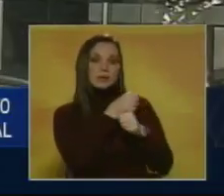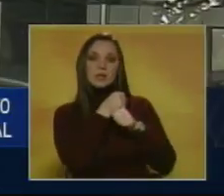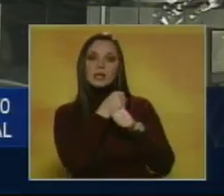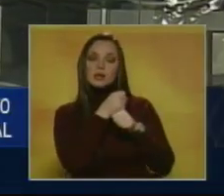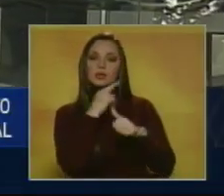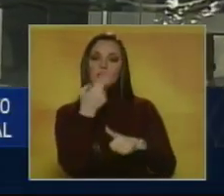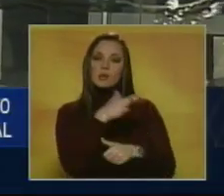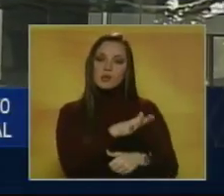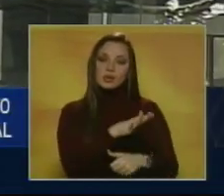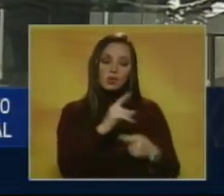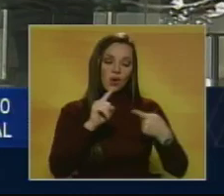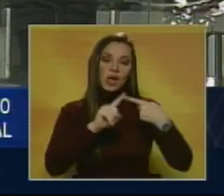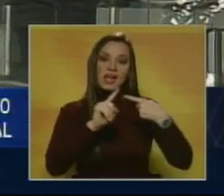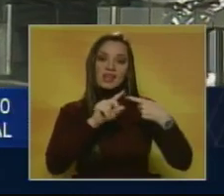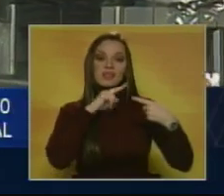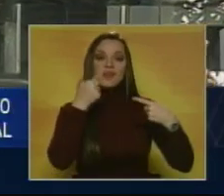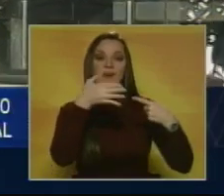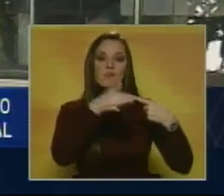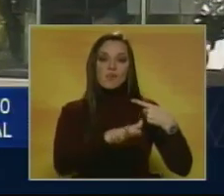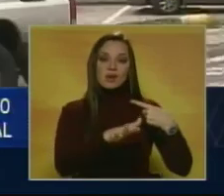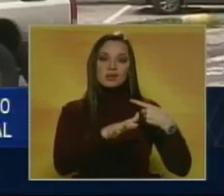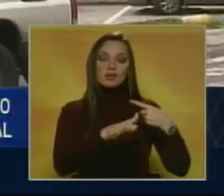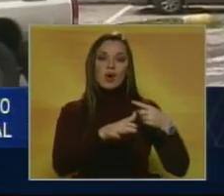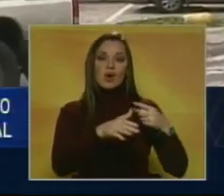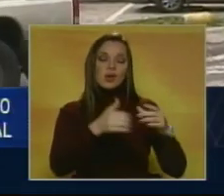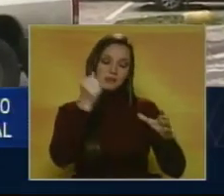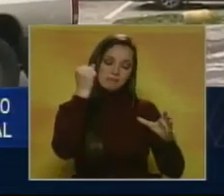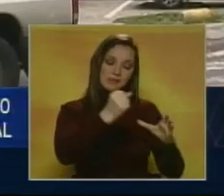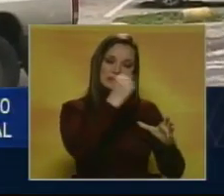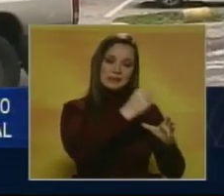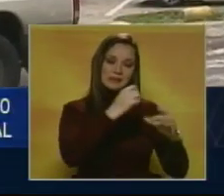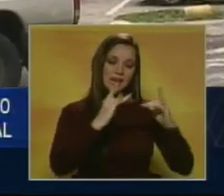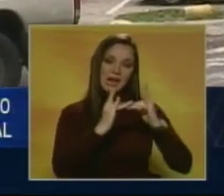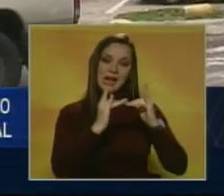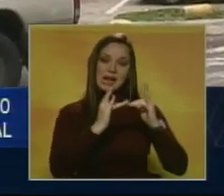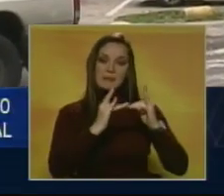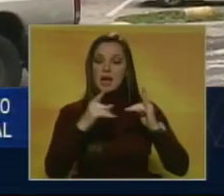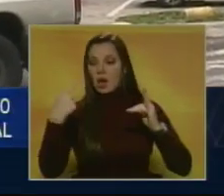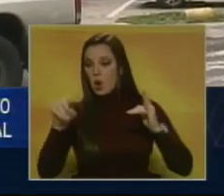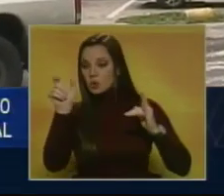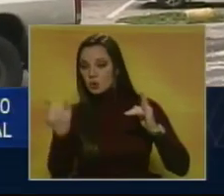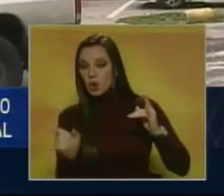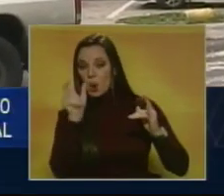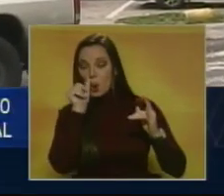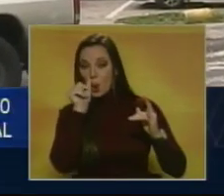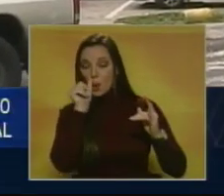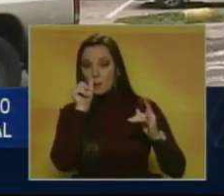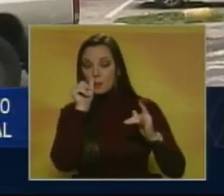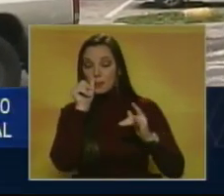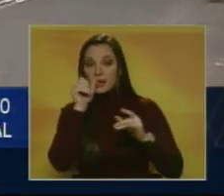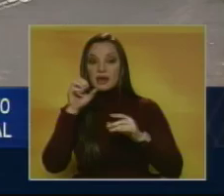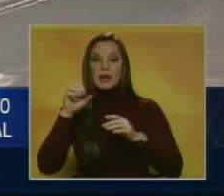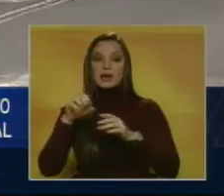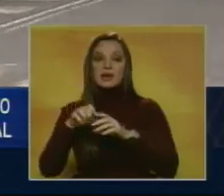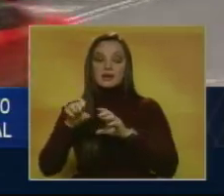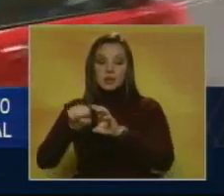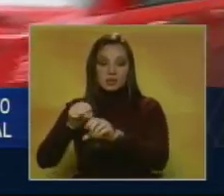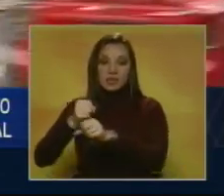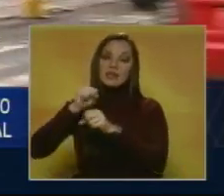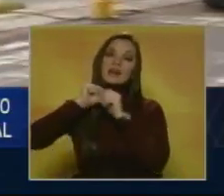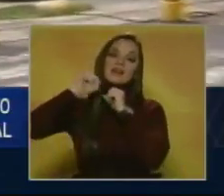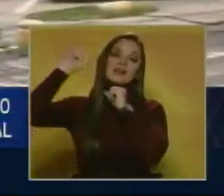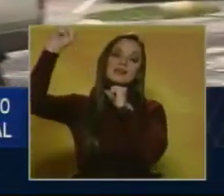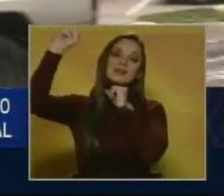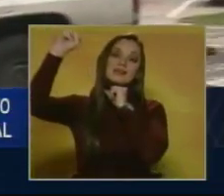Márquez yacía sobre una cama ensangrentado con múltiples heridas, mientras que el de Zapata pendía de una correa para perros